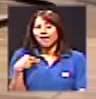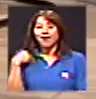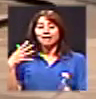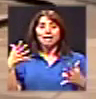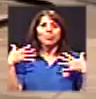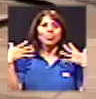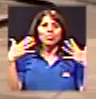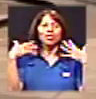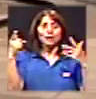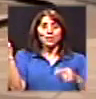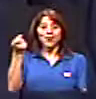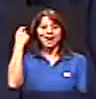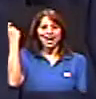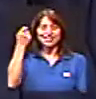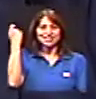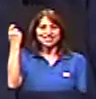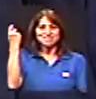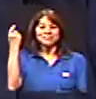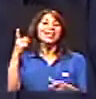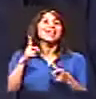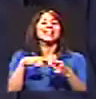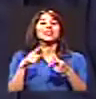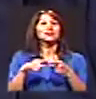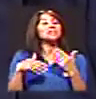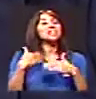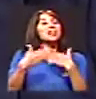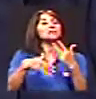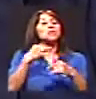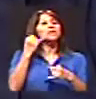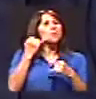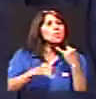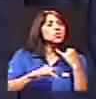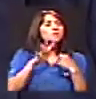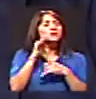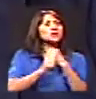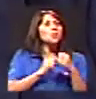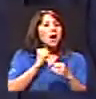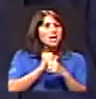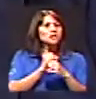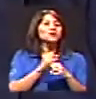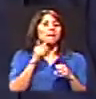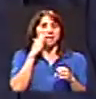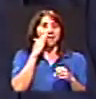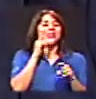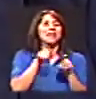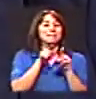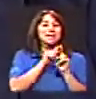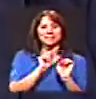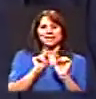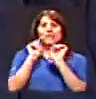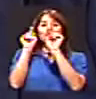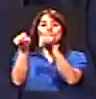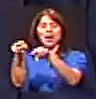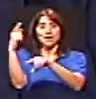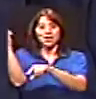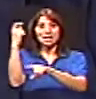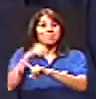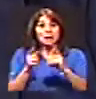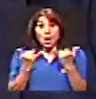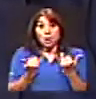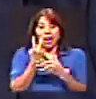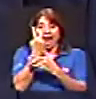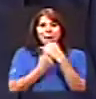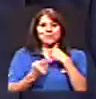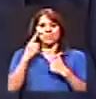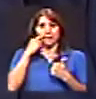Guanacaste. Entonces, los últimos 5 o 6 años, ella también se fue para allá. Pero hoy viven los dos en Curridabat, a la par de